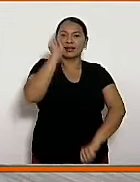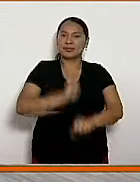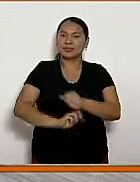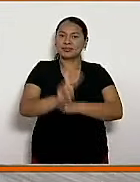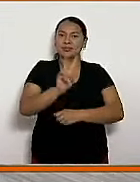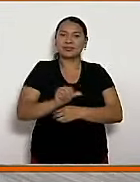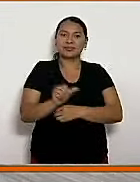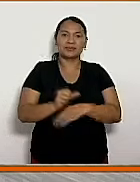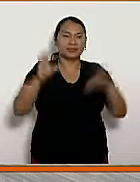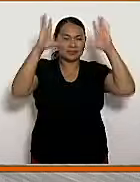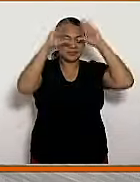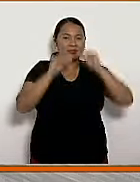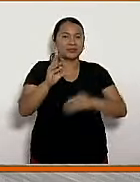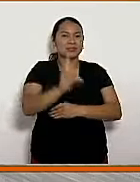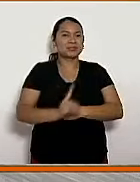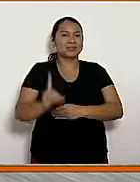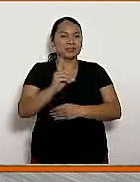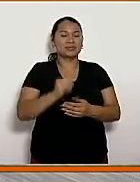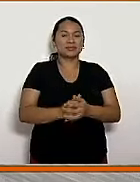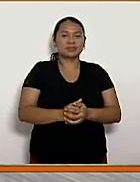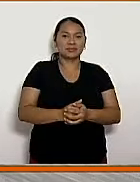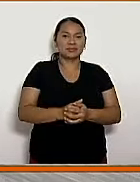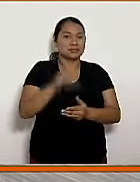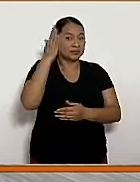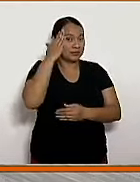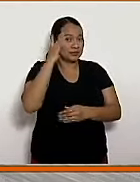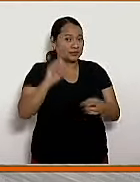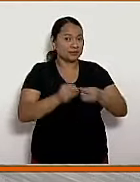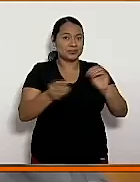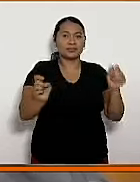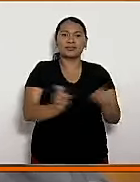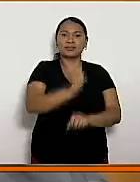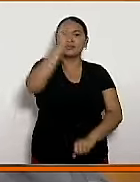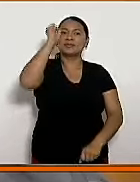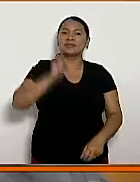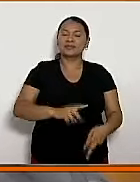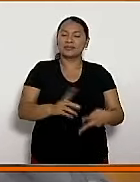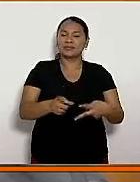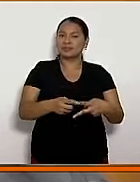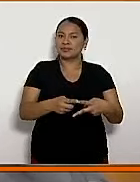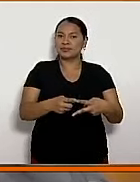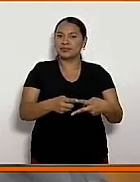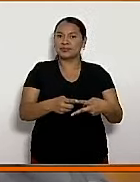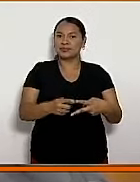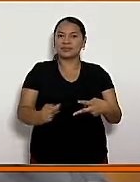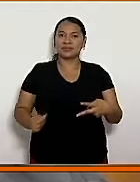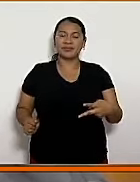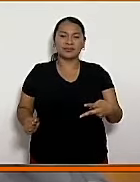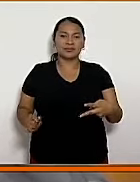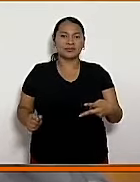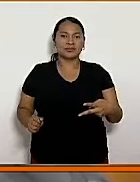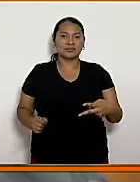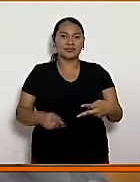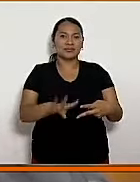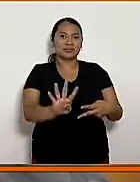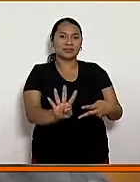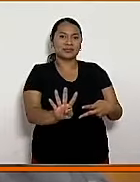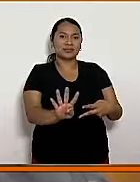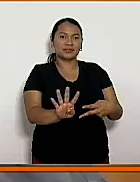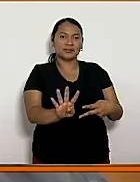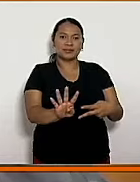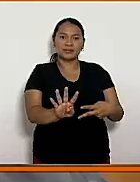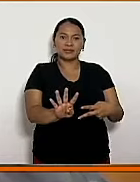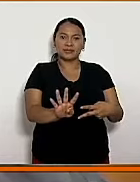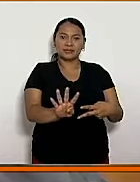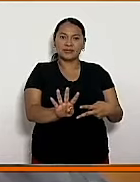esta noche de domingo. Y se viene el primer número ganador con su primer dígito. Este es el 4.